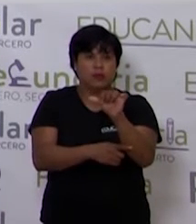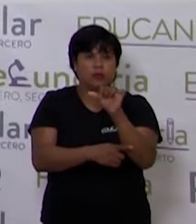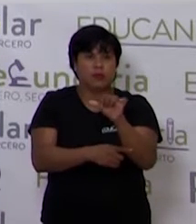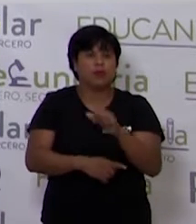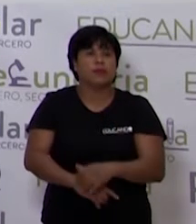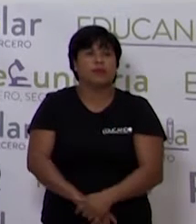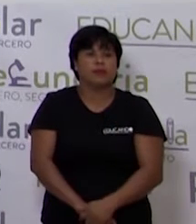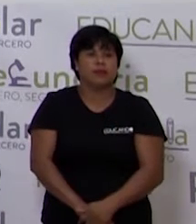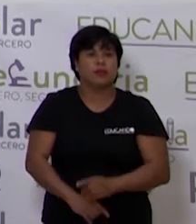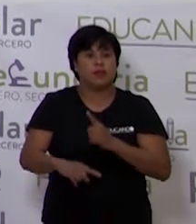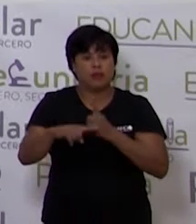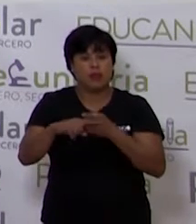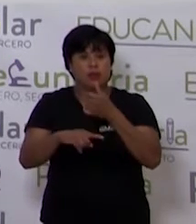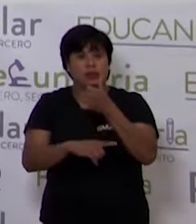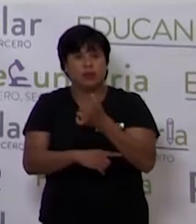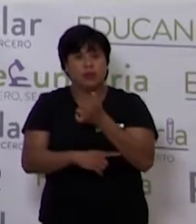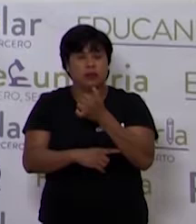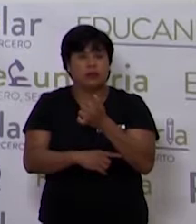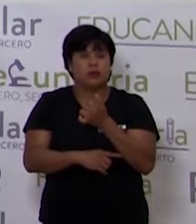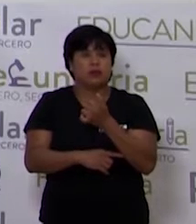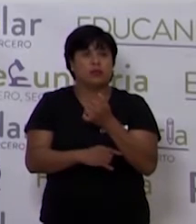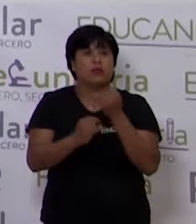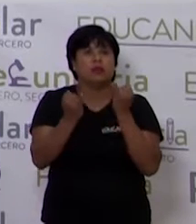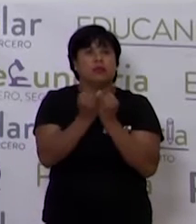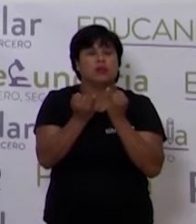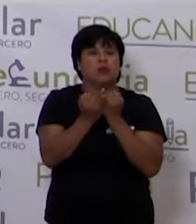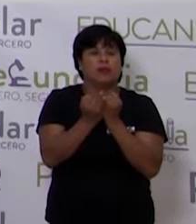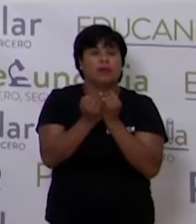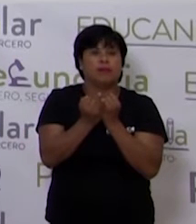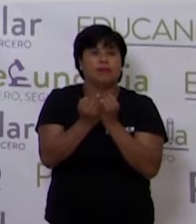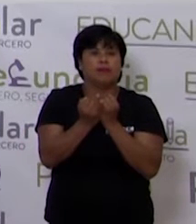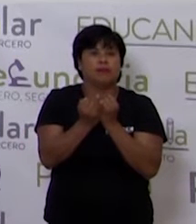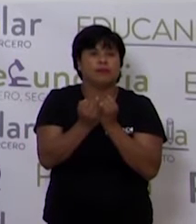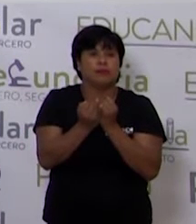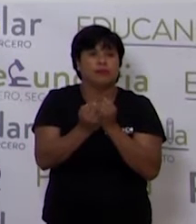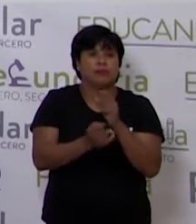16. Más 6 es igual a